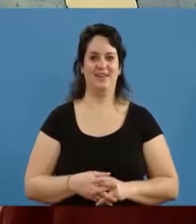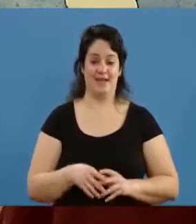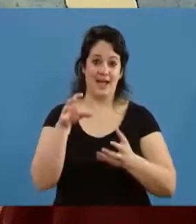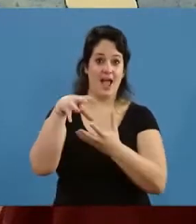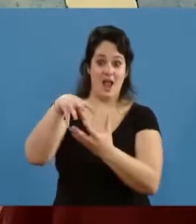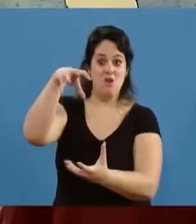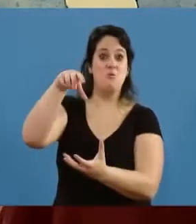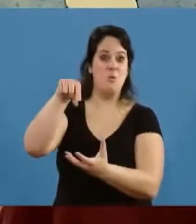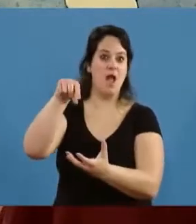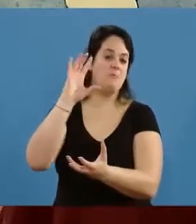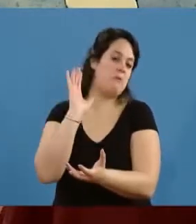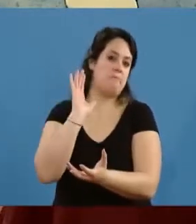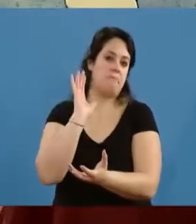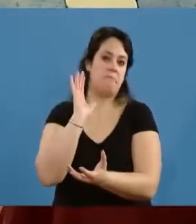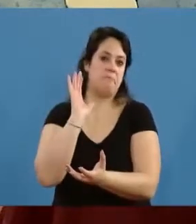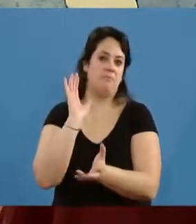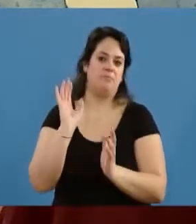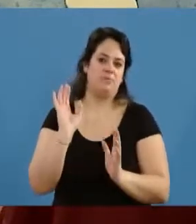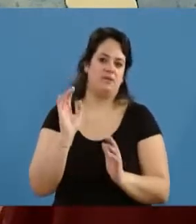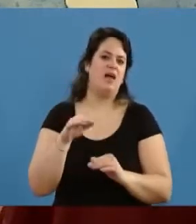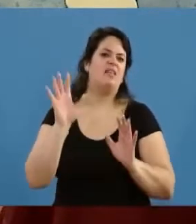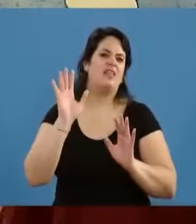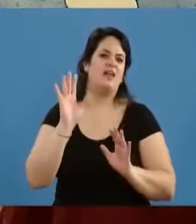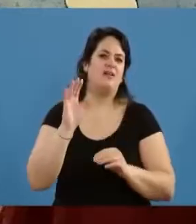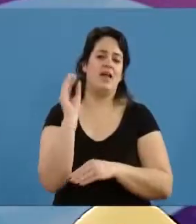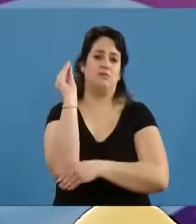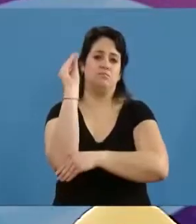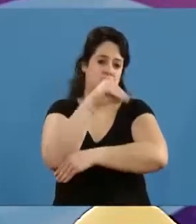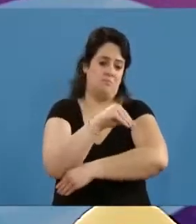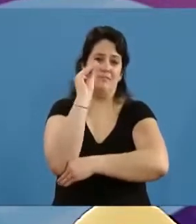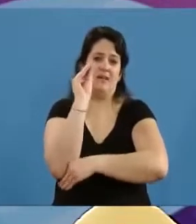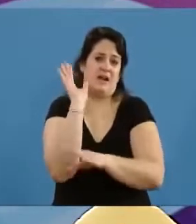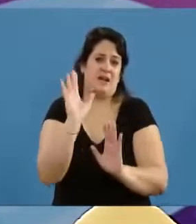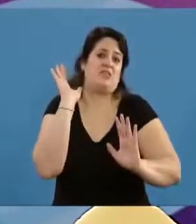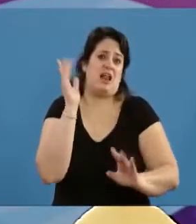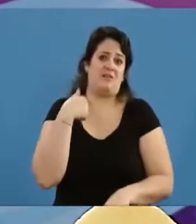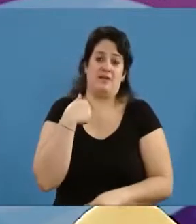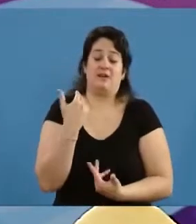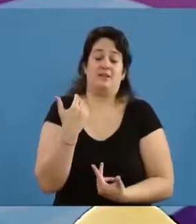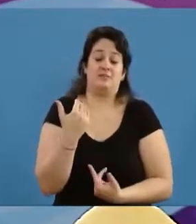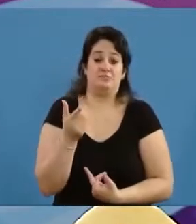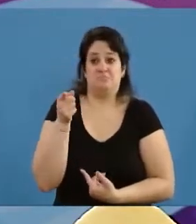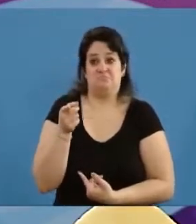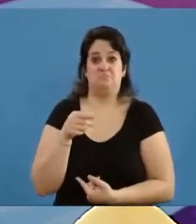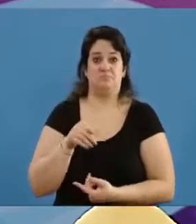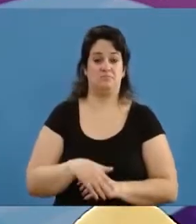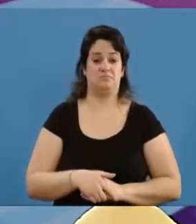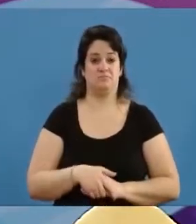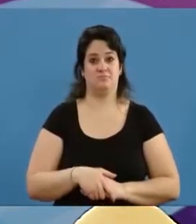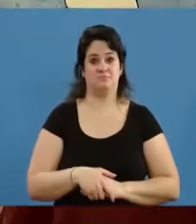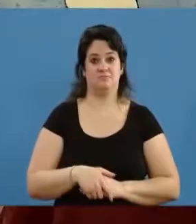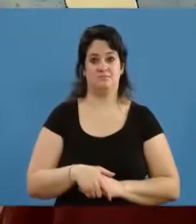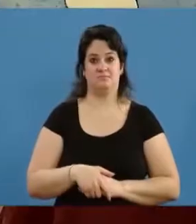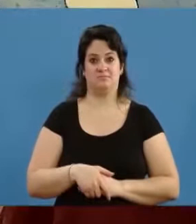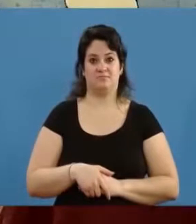huevo debería ser de un simple ñandú. El huevo debería ser de un simple ñandú.